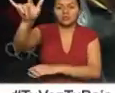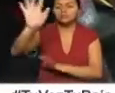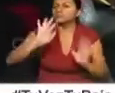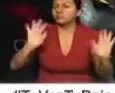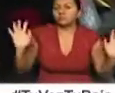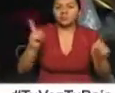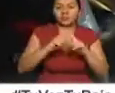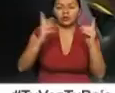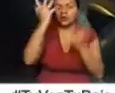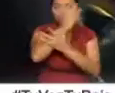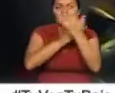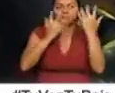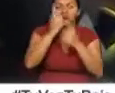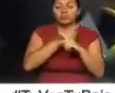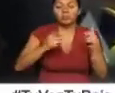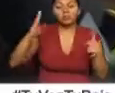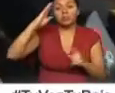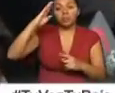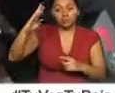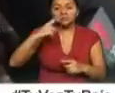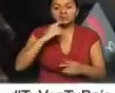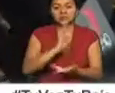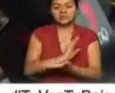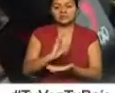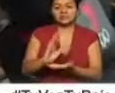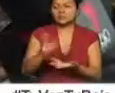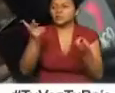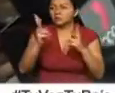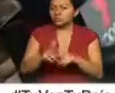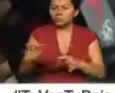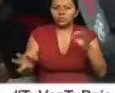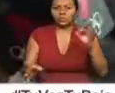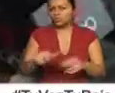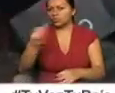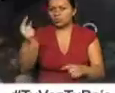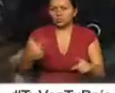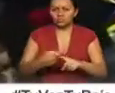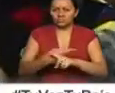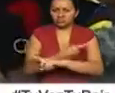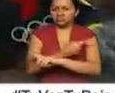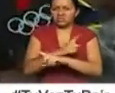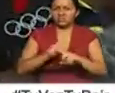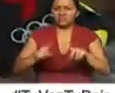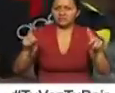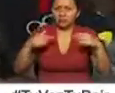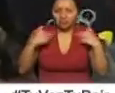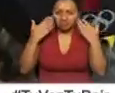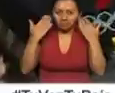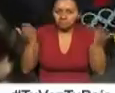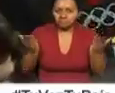realmente una confusión porque la policía dijo que iban a ser testigos y el juez dijo otra cosa.